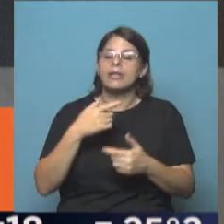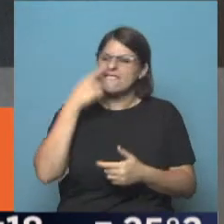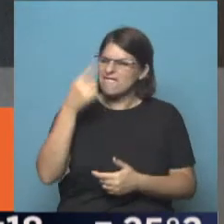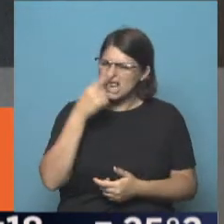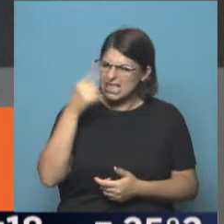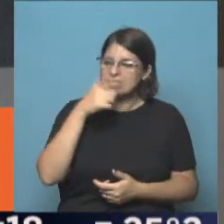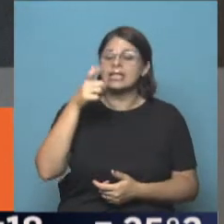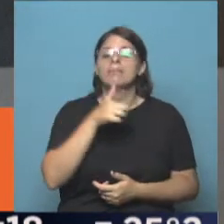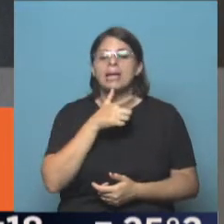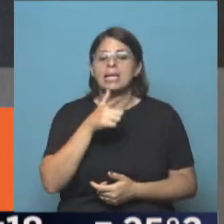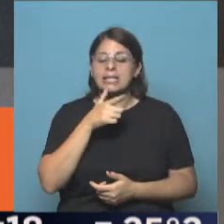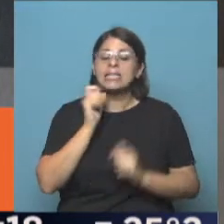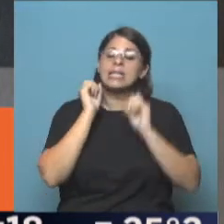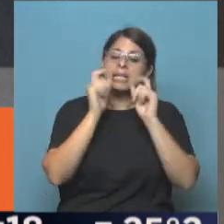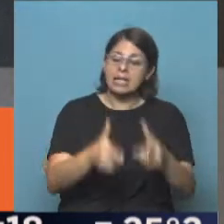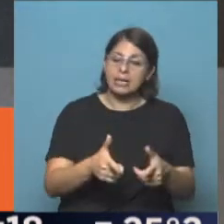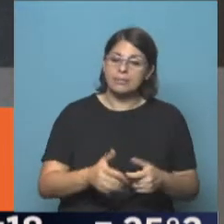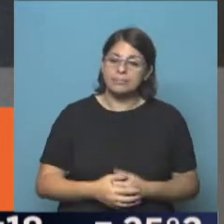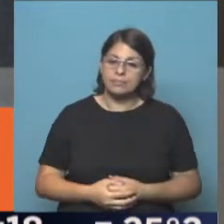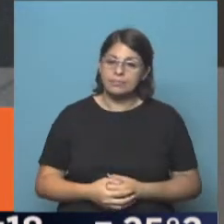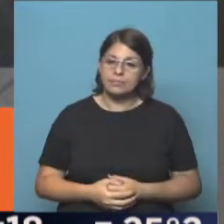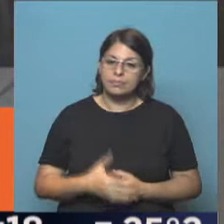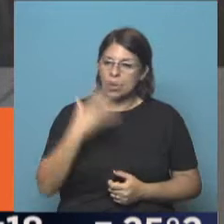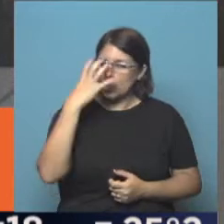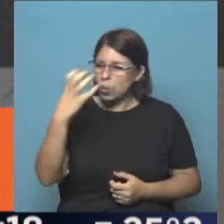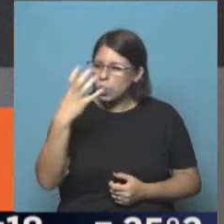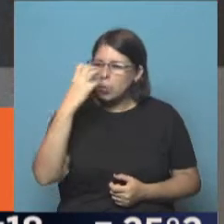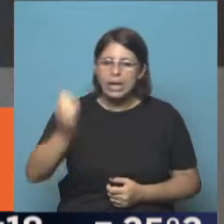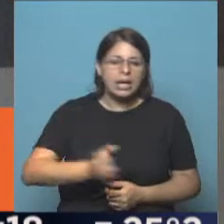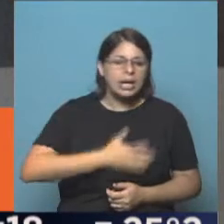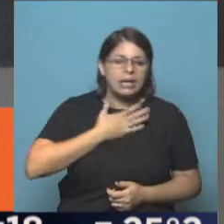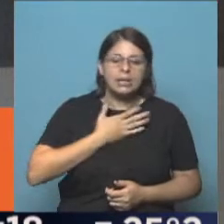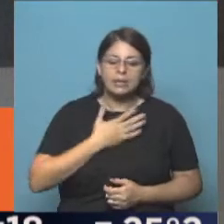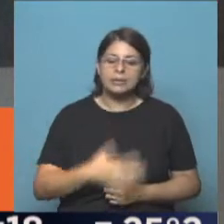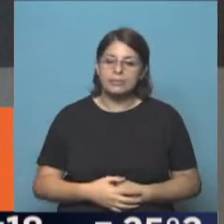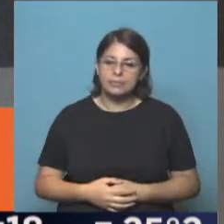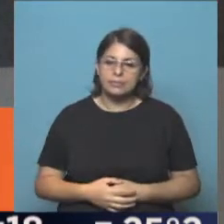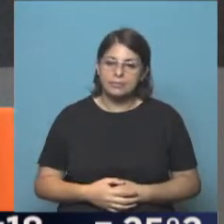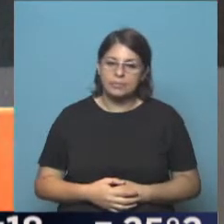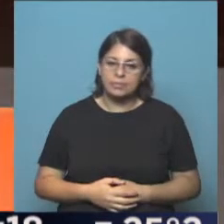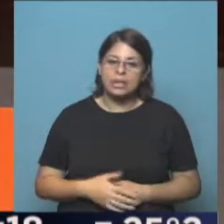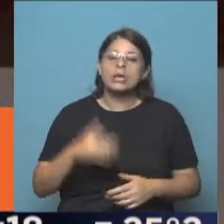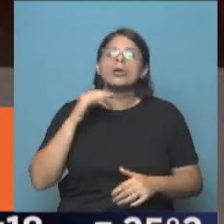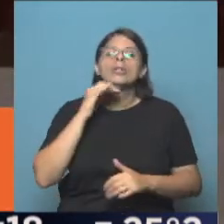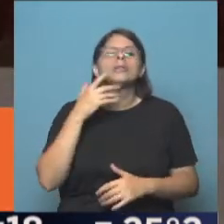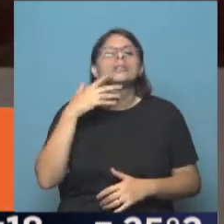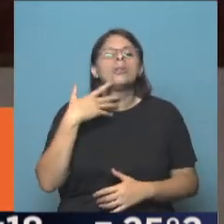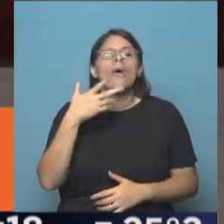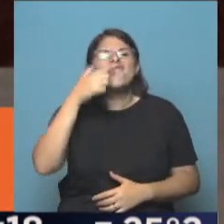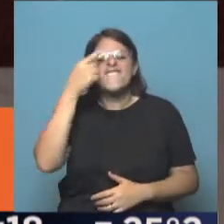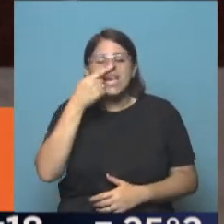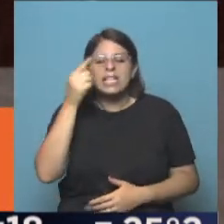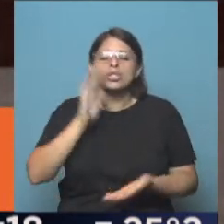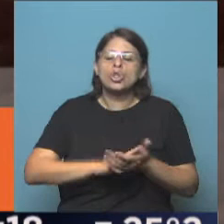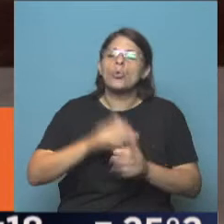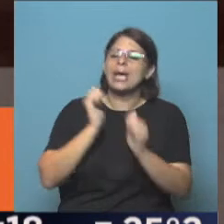me parece que va a permitir atraer, enamorar sobre los procesos históricos a partir de